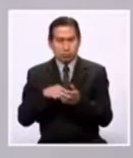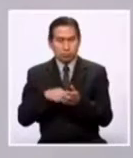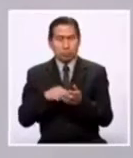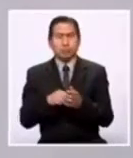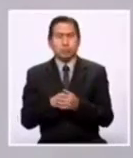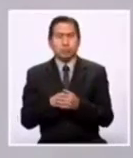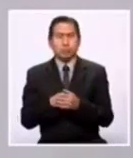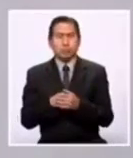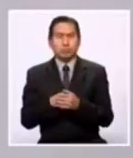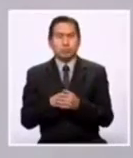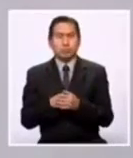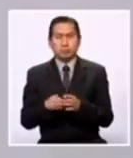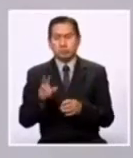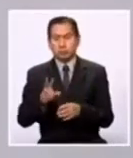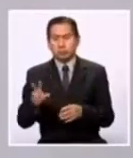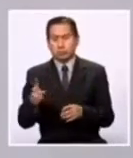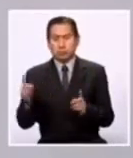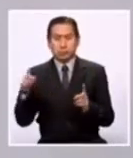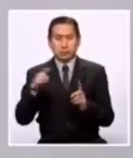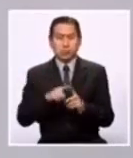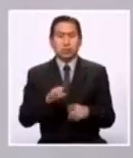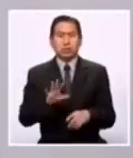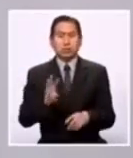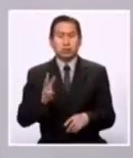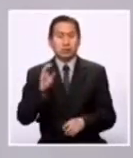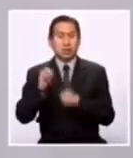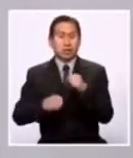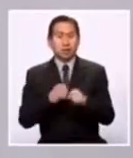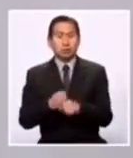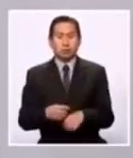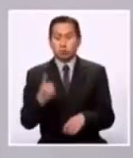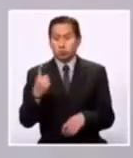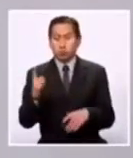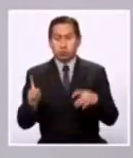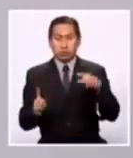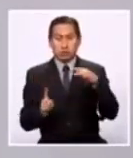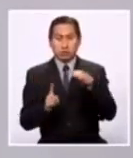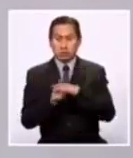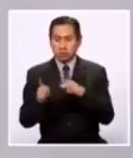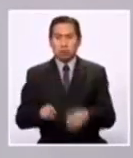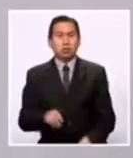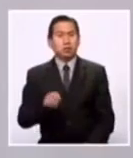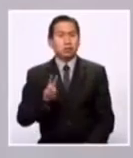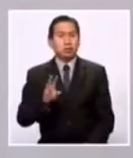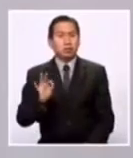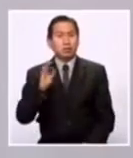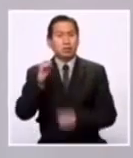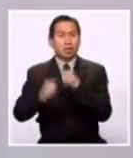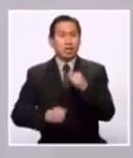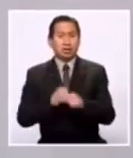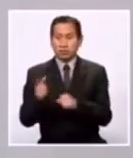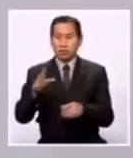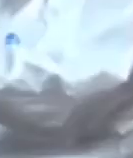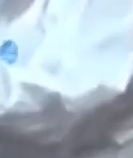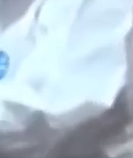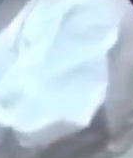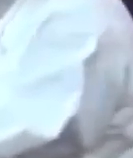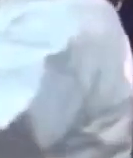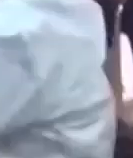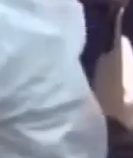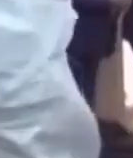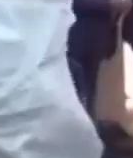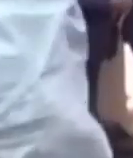entre los 33 y 56 años y un caso de 29 años en el municipio de cercado